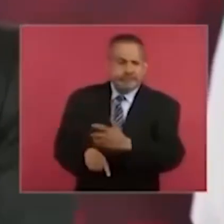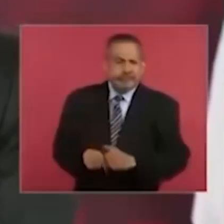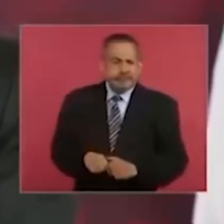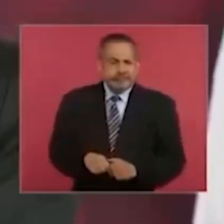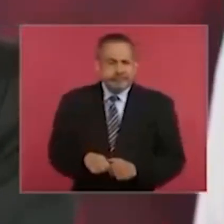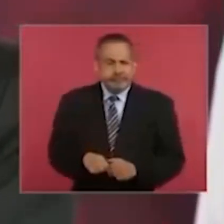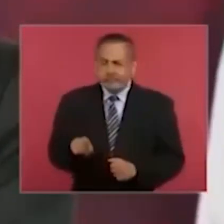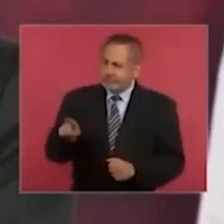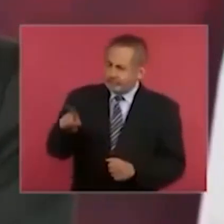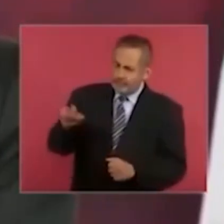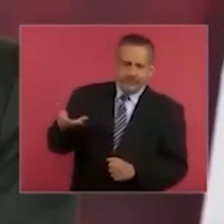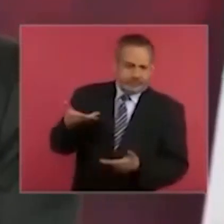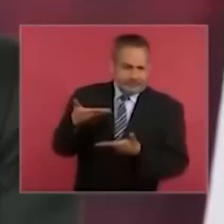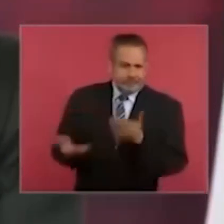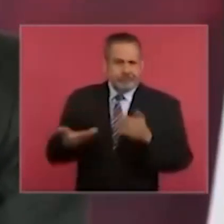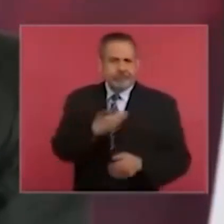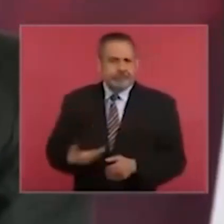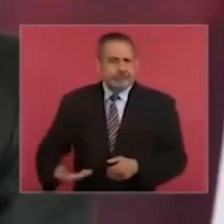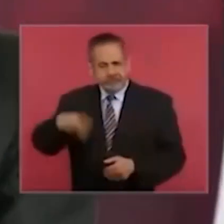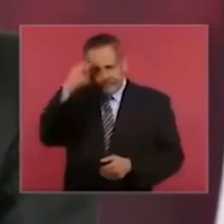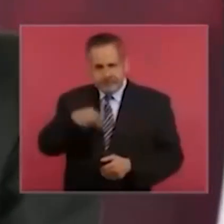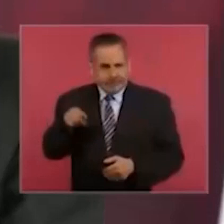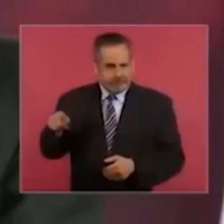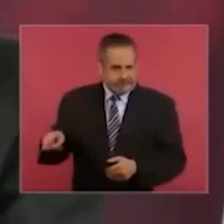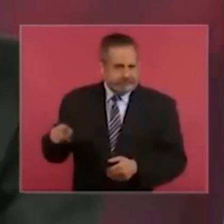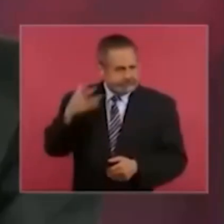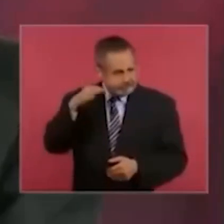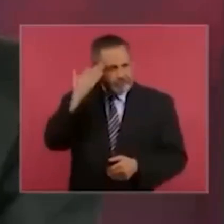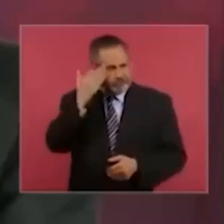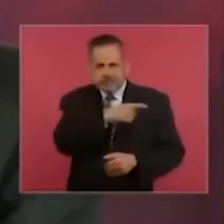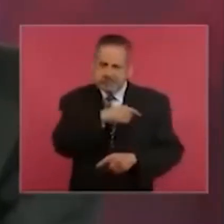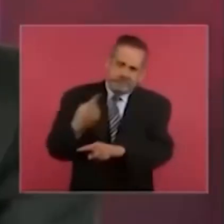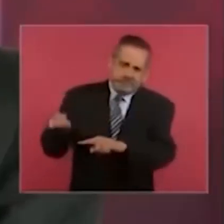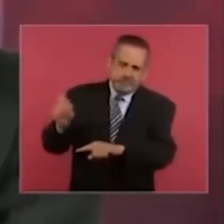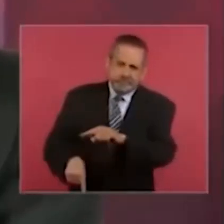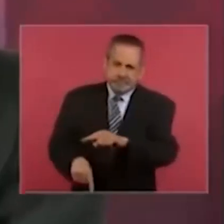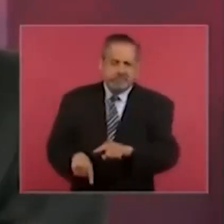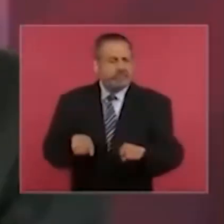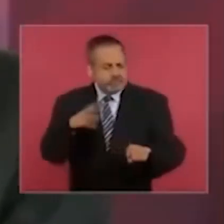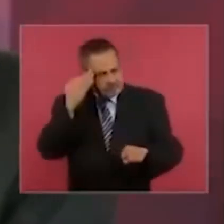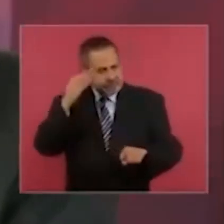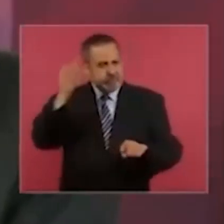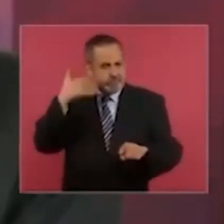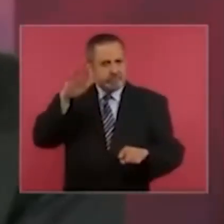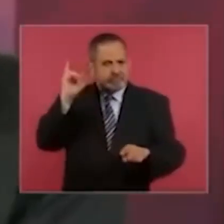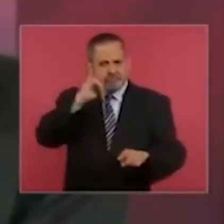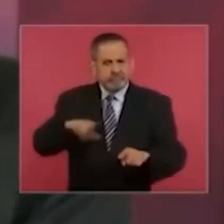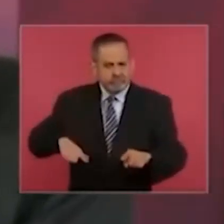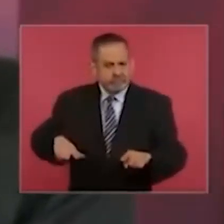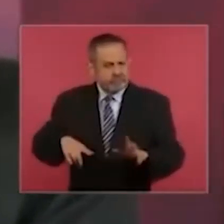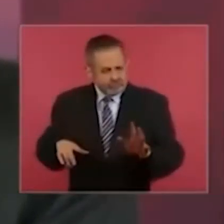el actual presidente de la República cuando era jefe de gobierno?